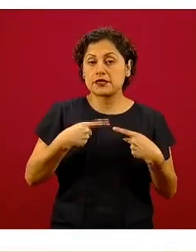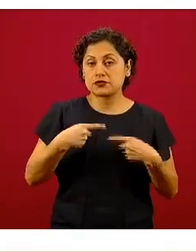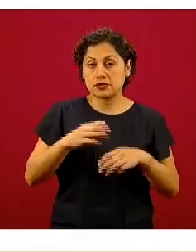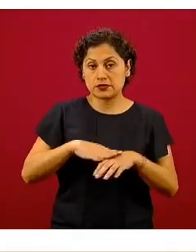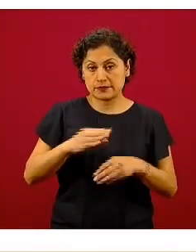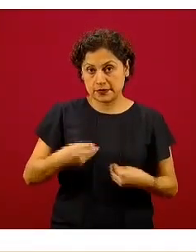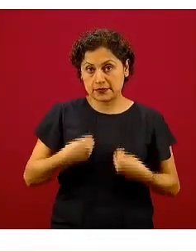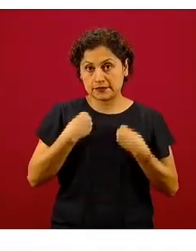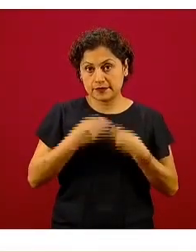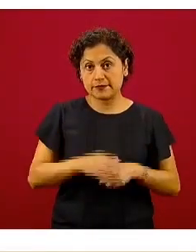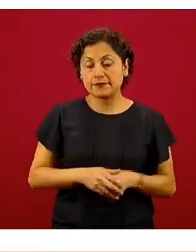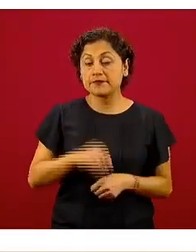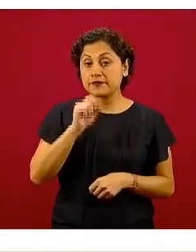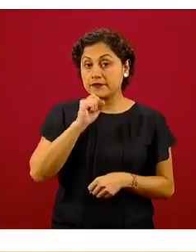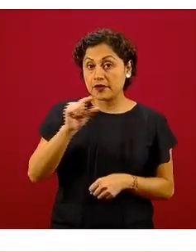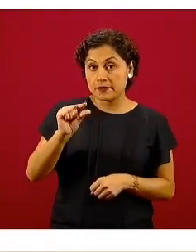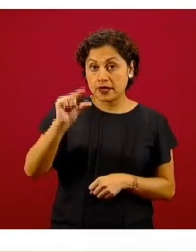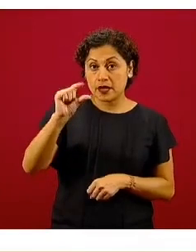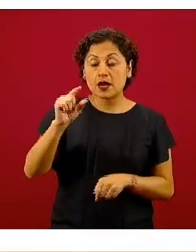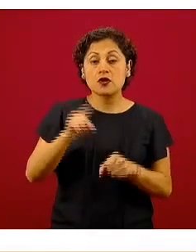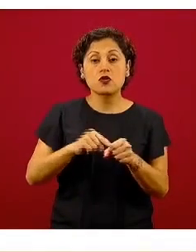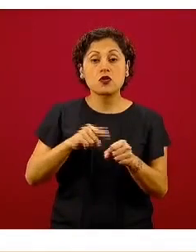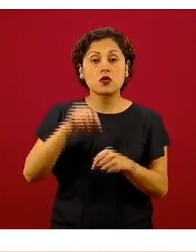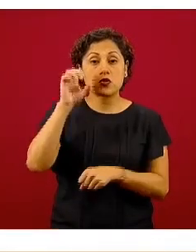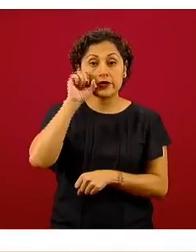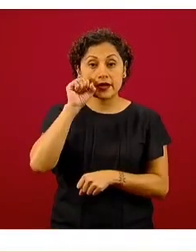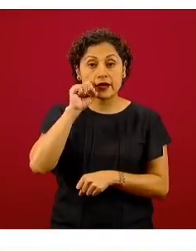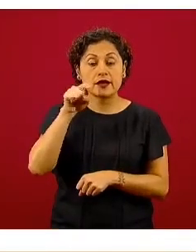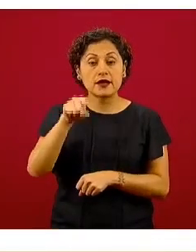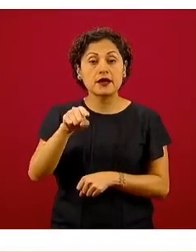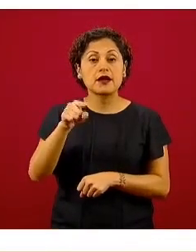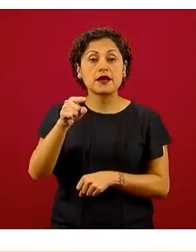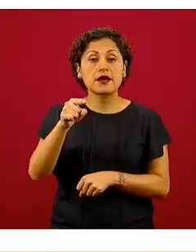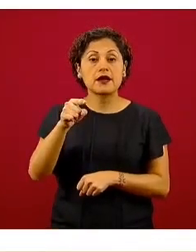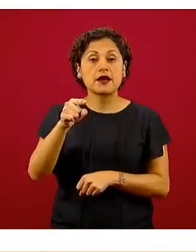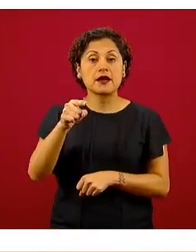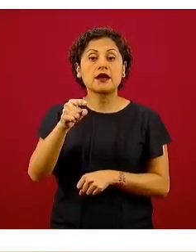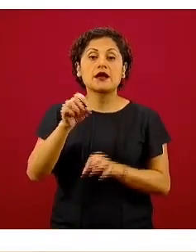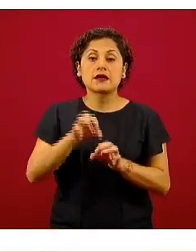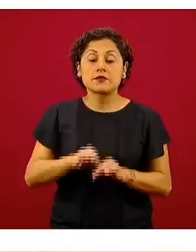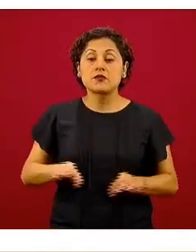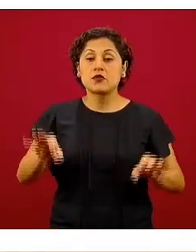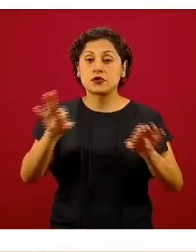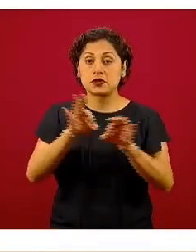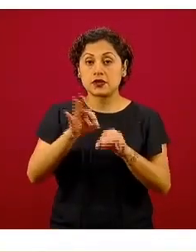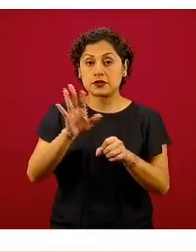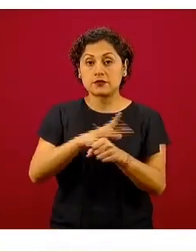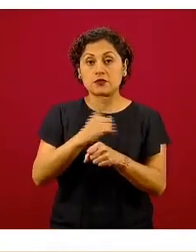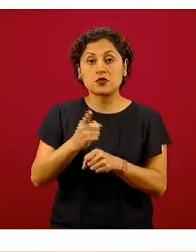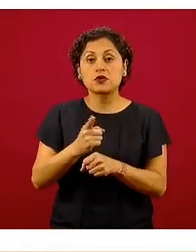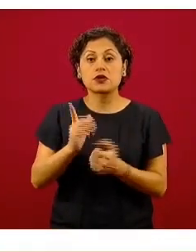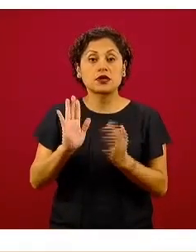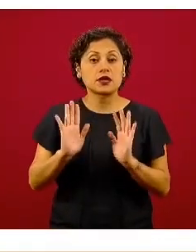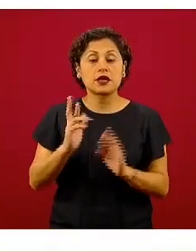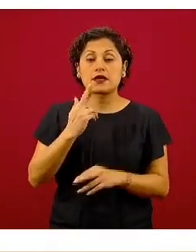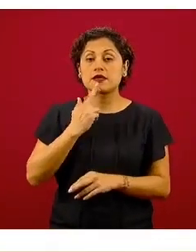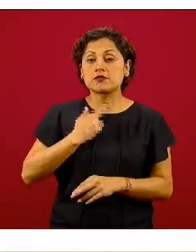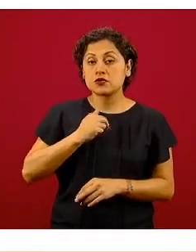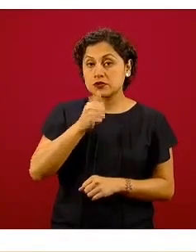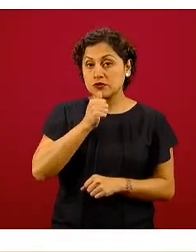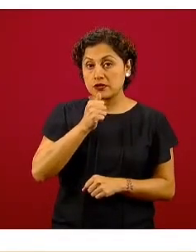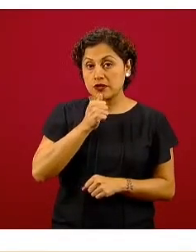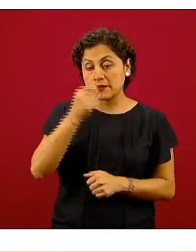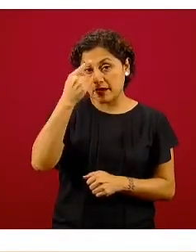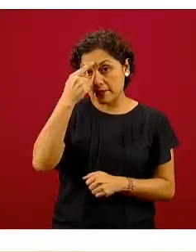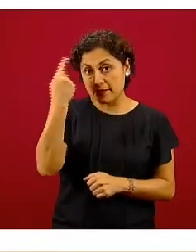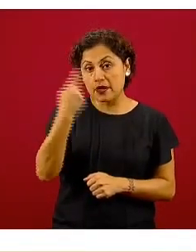los colores naranja claro que nos avisan que pudiera todavía haber un incremento de defunciones para